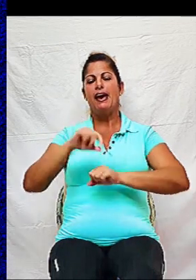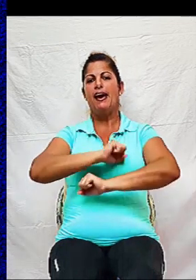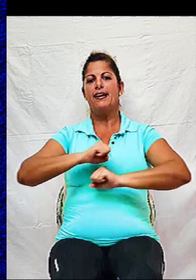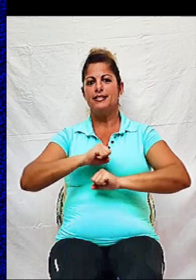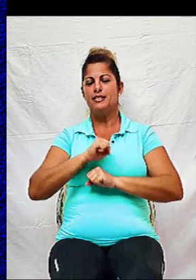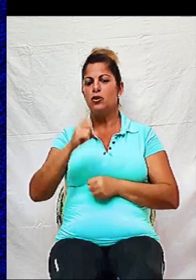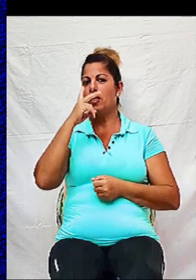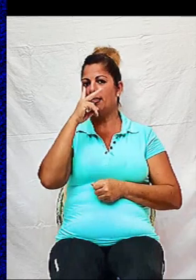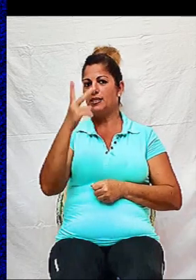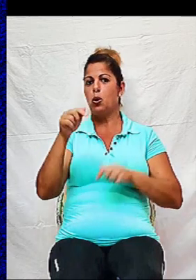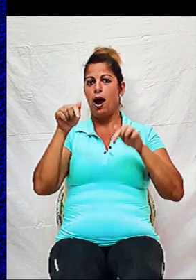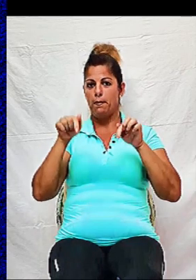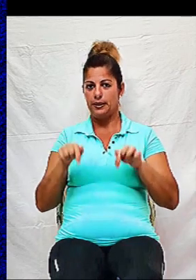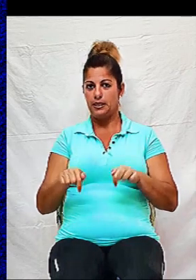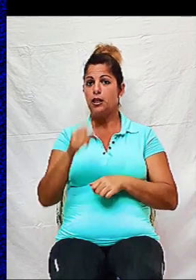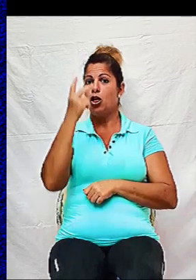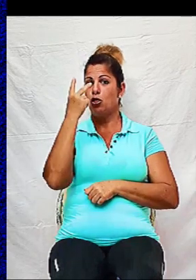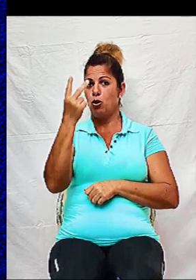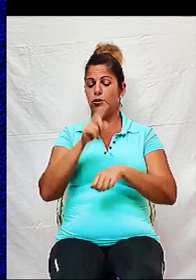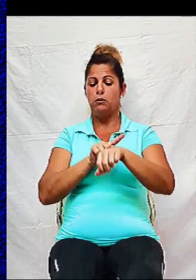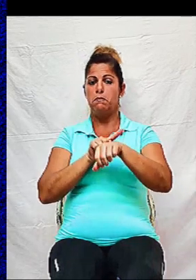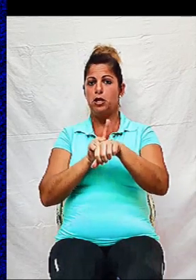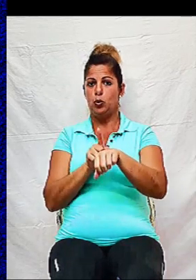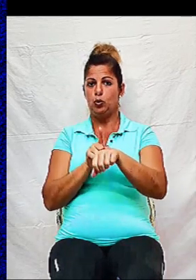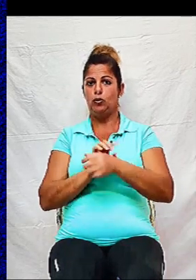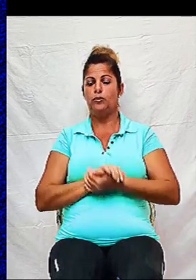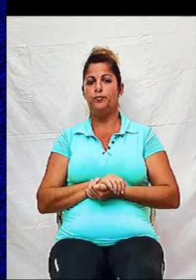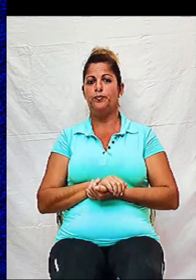Ejercicio de atención al presente, 2 minutos.